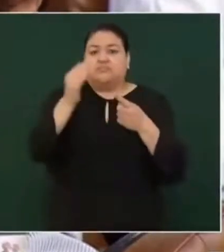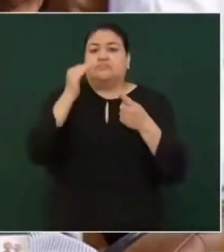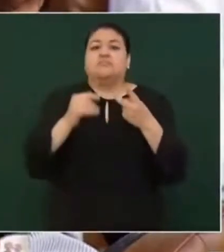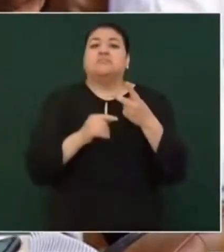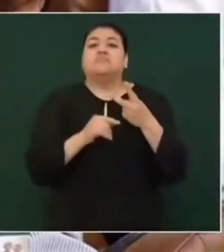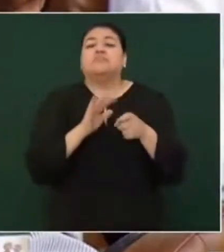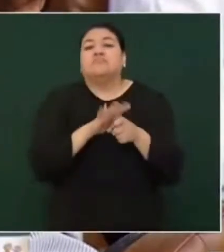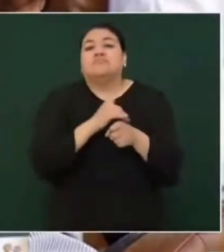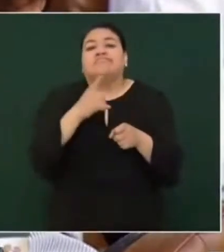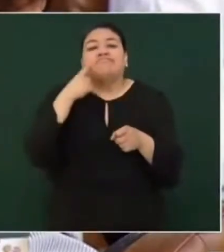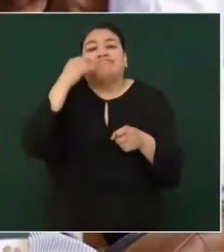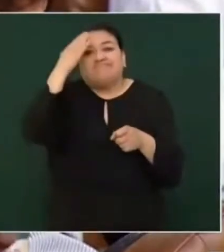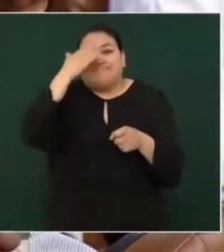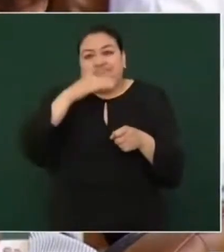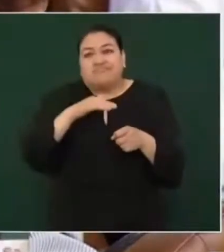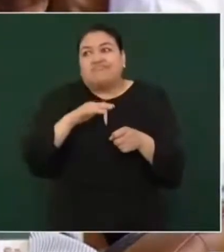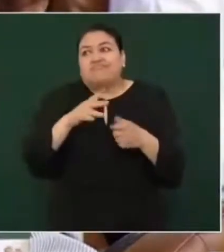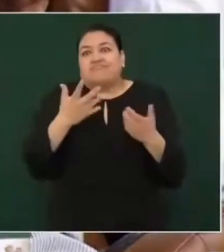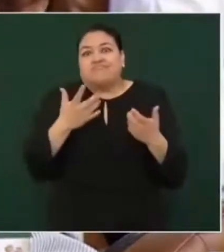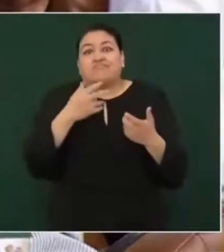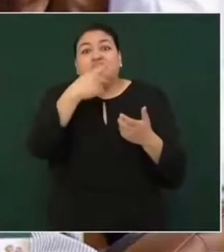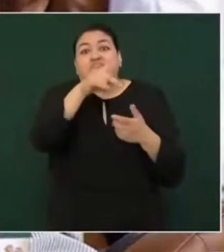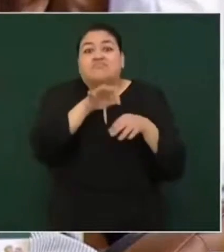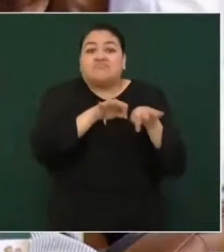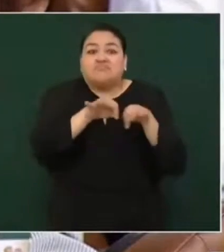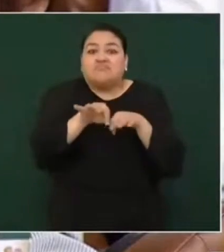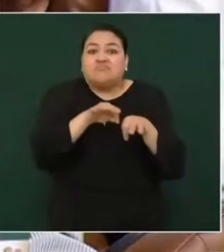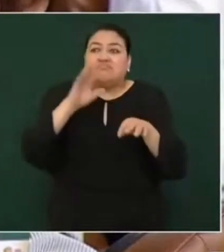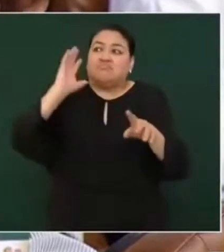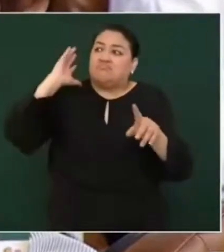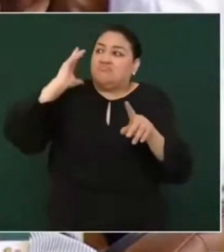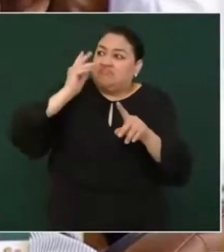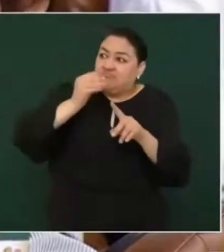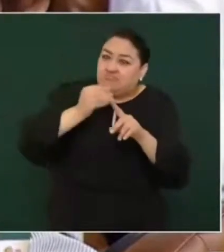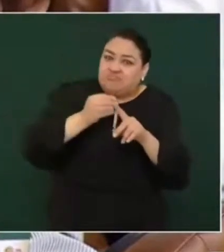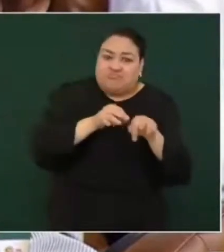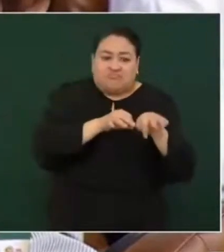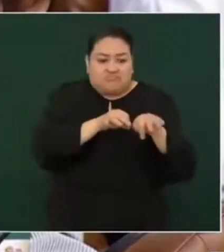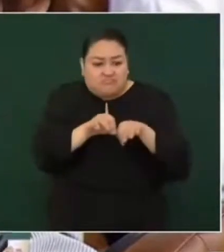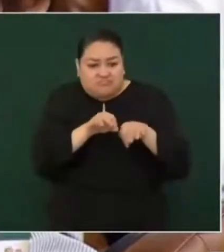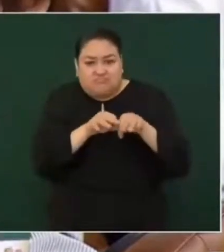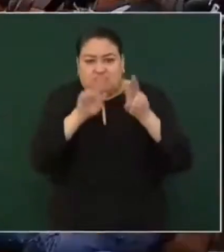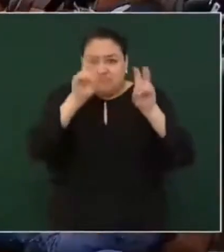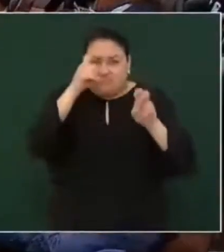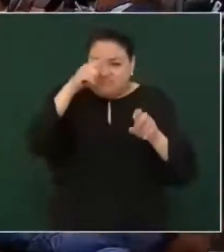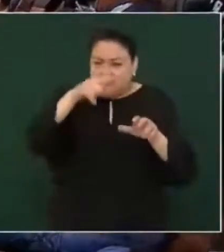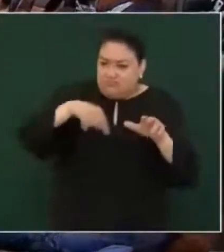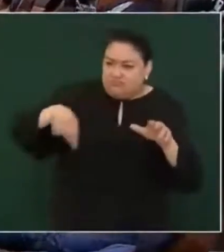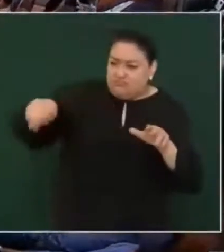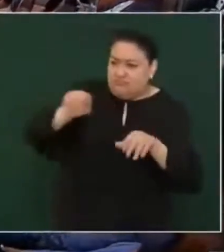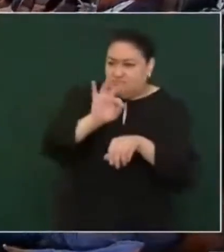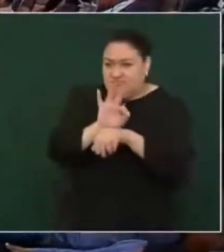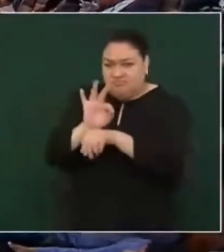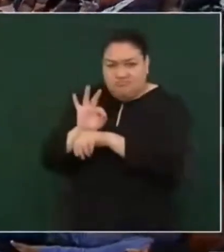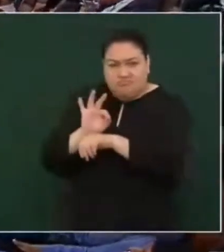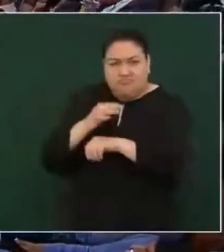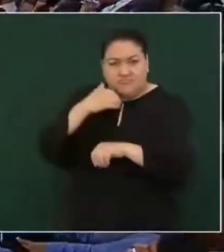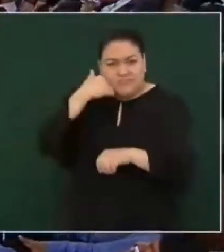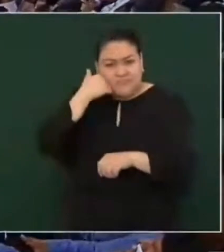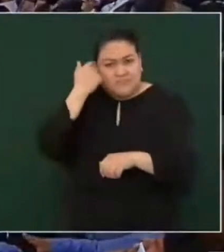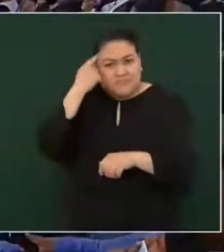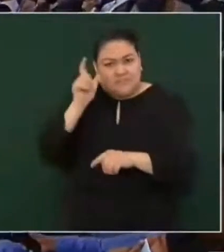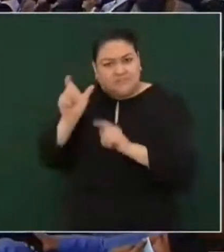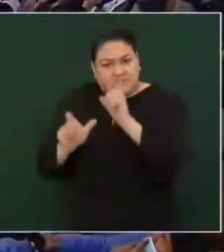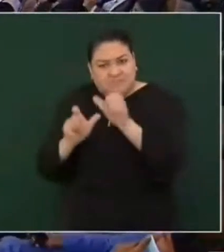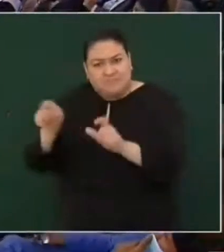de cuentas se pone en riesgo todo el esfuerzo de justicia, pues para estas personas que pues